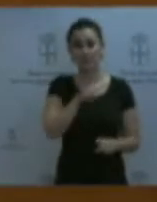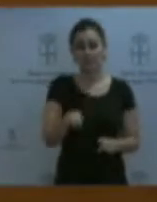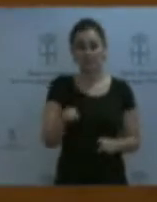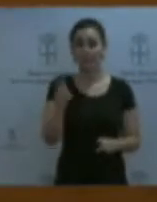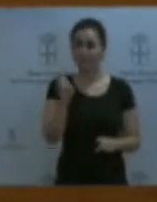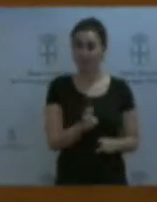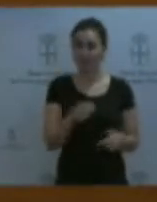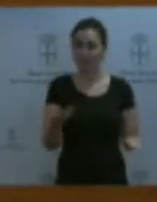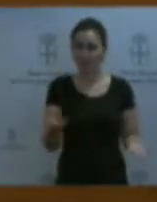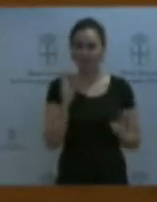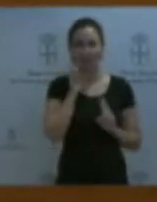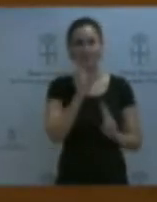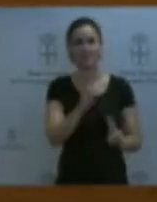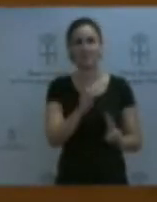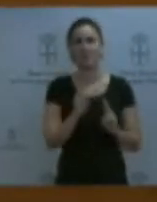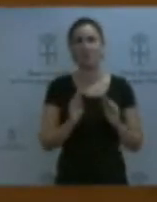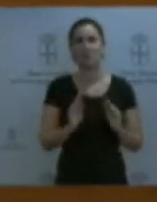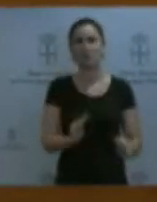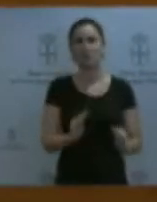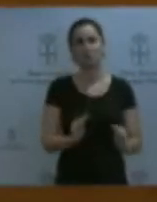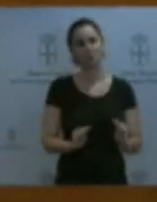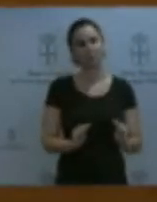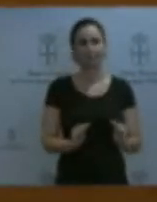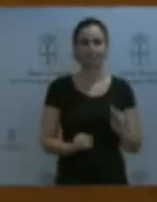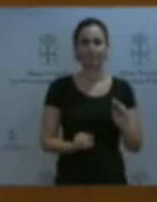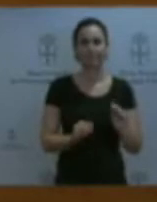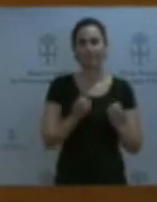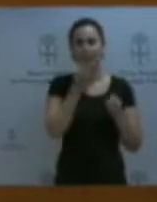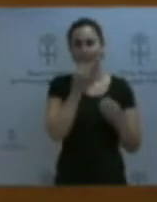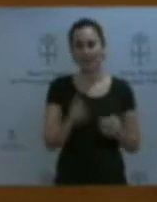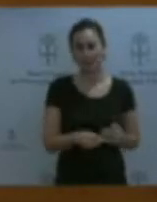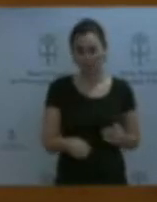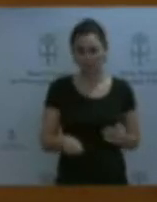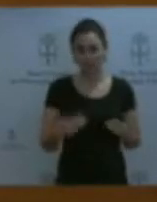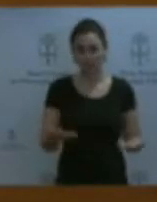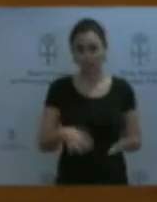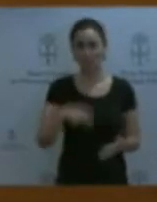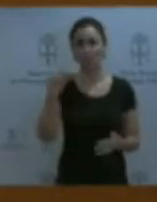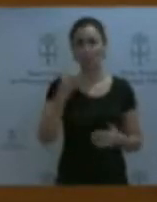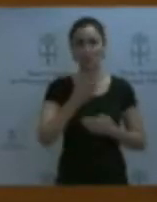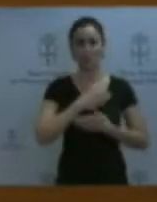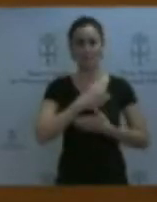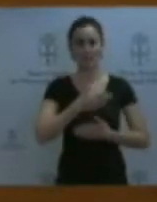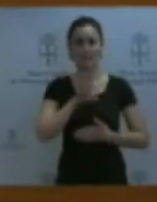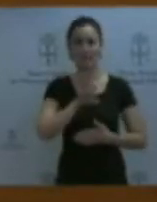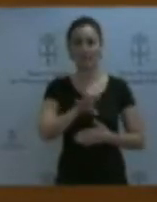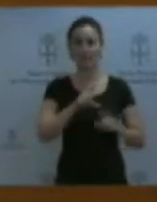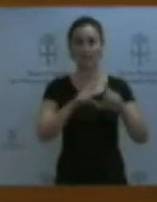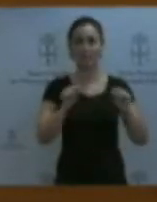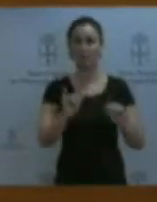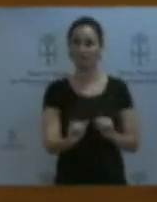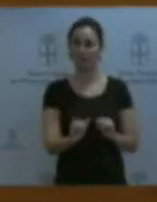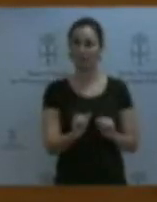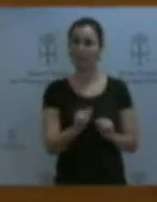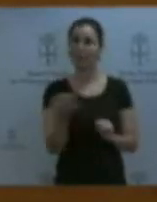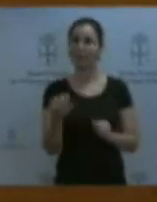mucho sobre esa persona, por eso queremos que el único parque nacional que tenemos en Asturias esté en perfecto estado de revista.